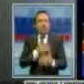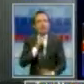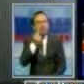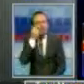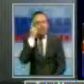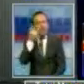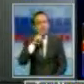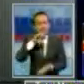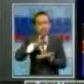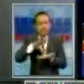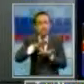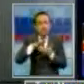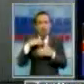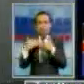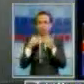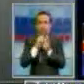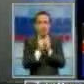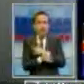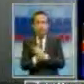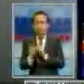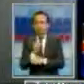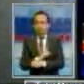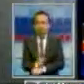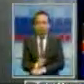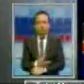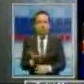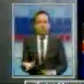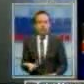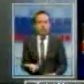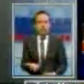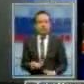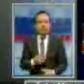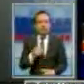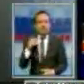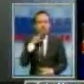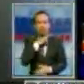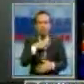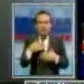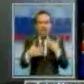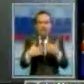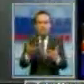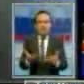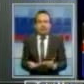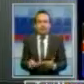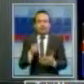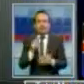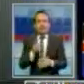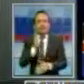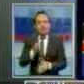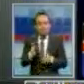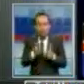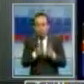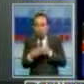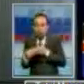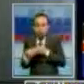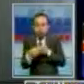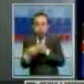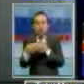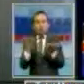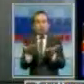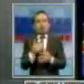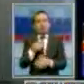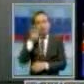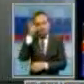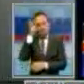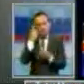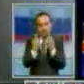que el país cambia con una velocidad enorme y que lo que tenemos que hacer nosotros es darle cierto grado de conducción. Y para eso requiere habilidad